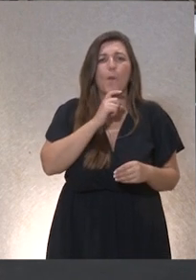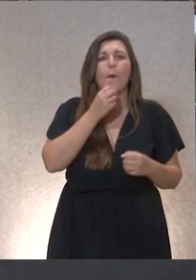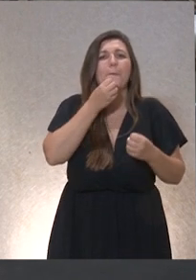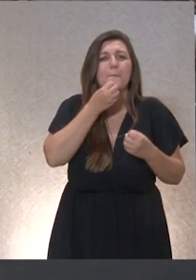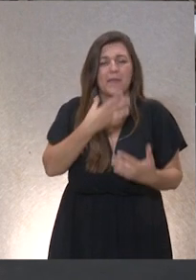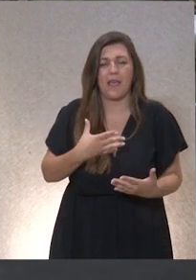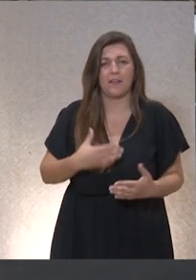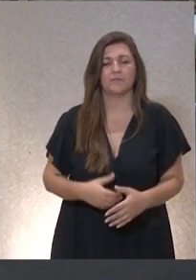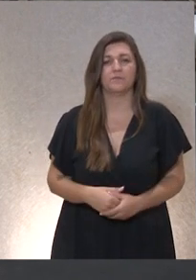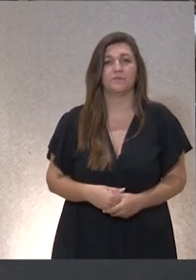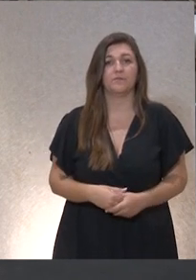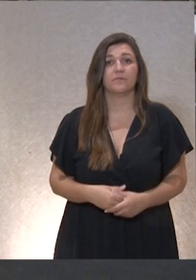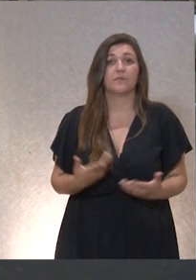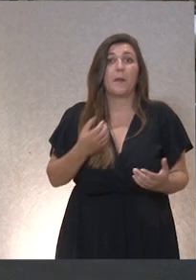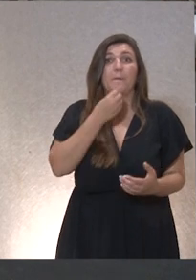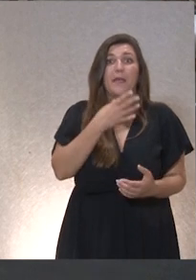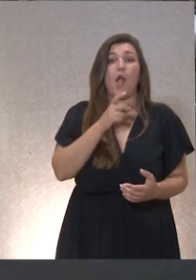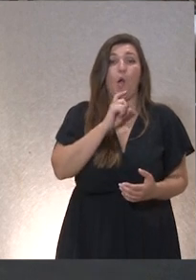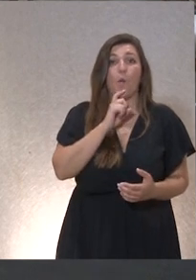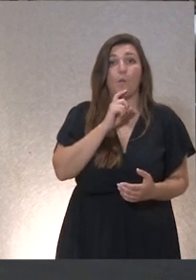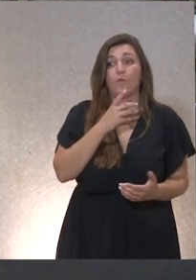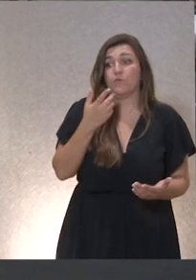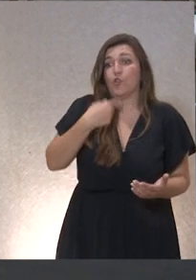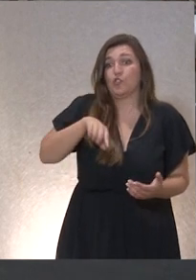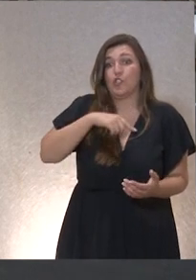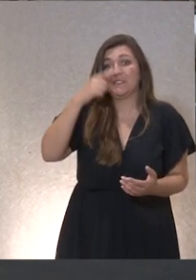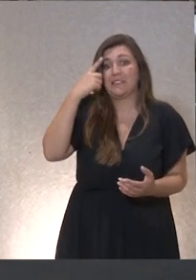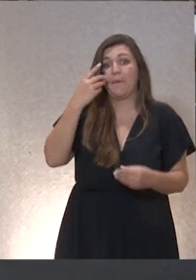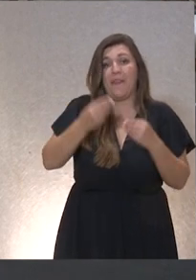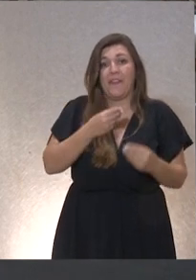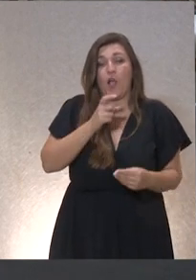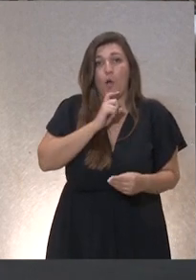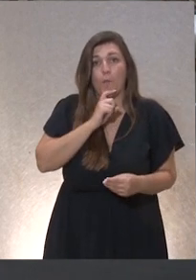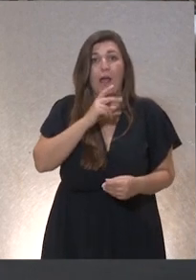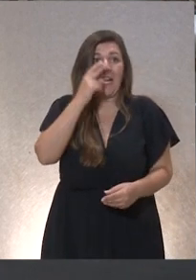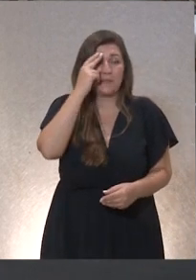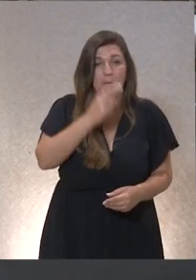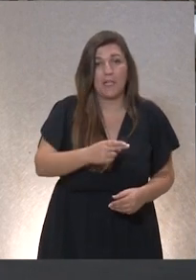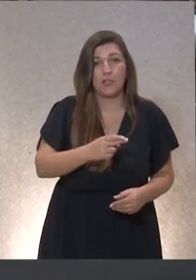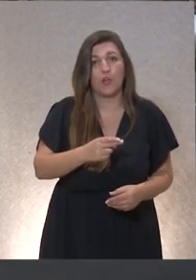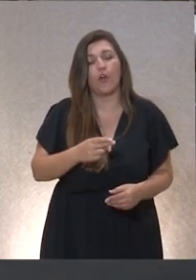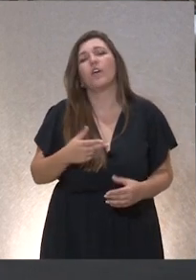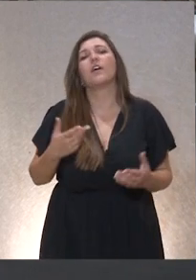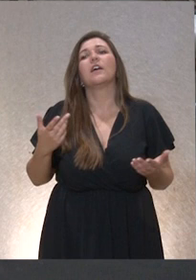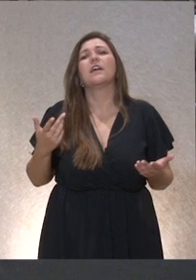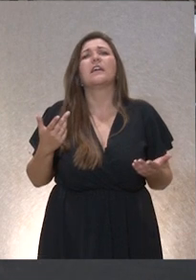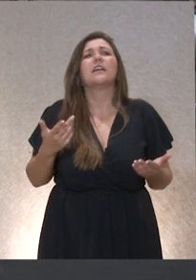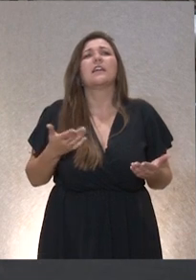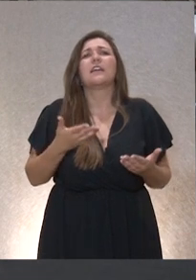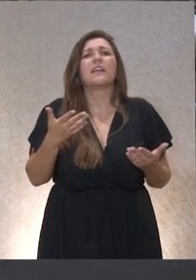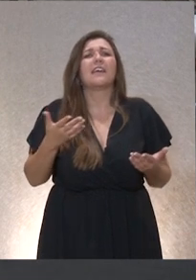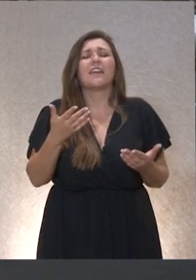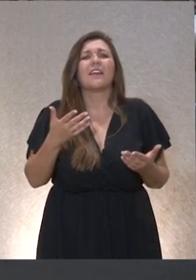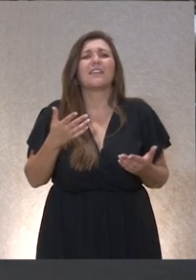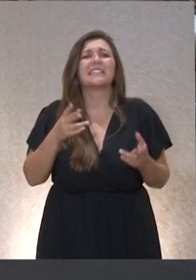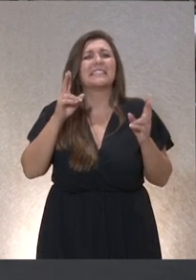bien y cómo es bien pues como sabemos que hay que hacerlas con respeto y y llenarnos de de eh con